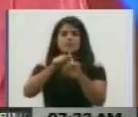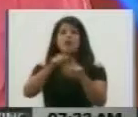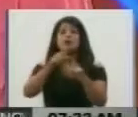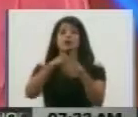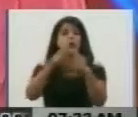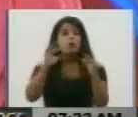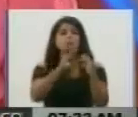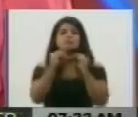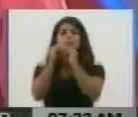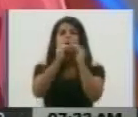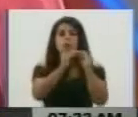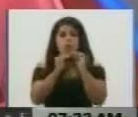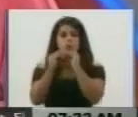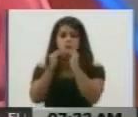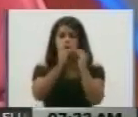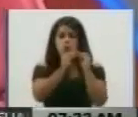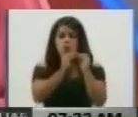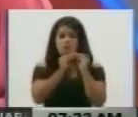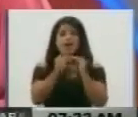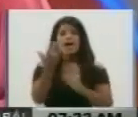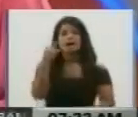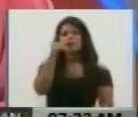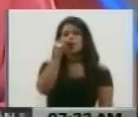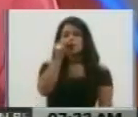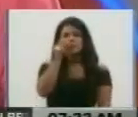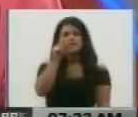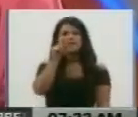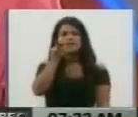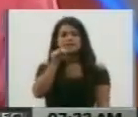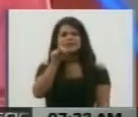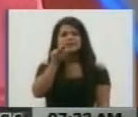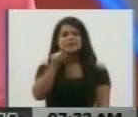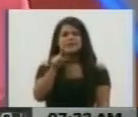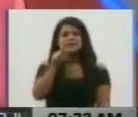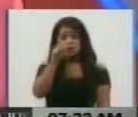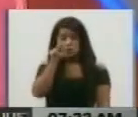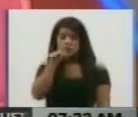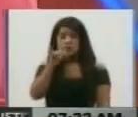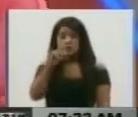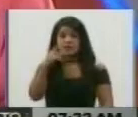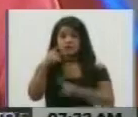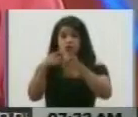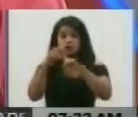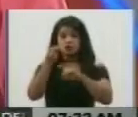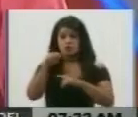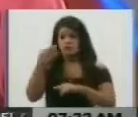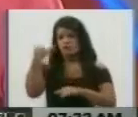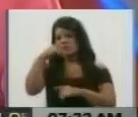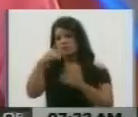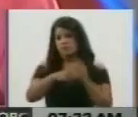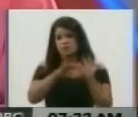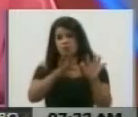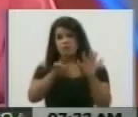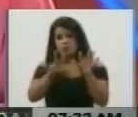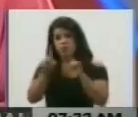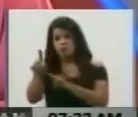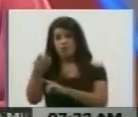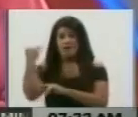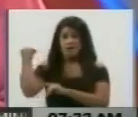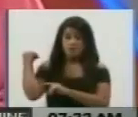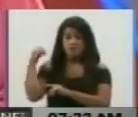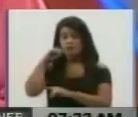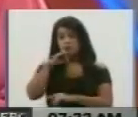Lo decía Richard Nixon en el año 71, siendo presidente de los Estados Unidos, cuando recibió a